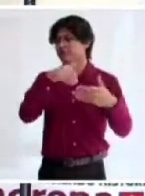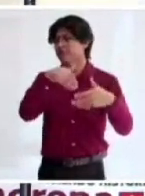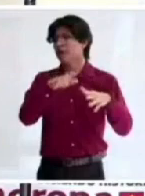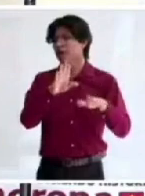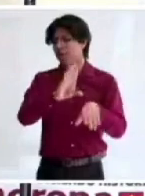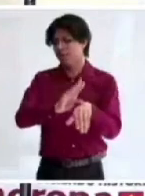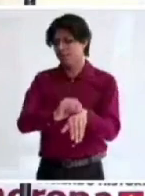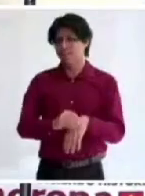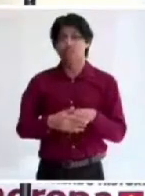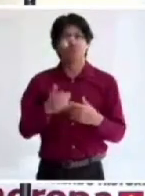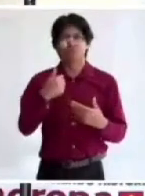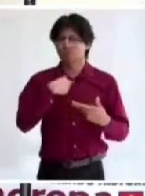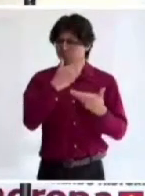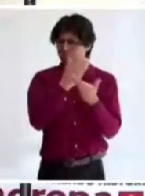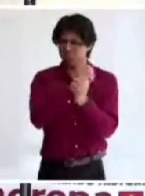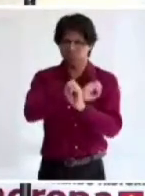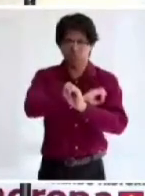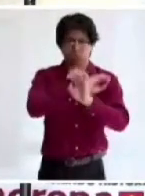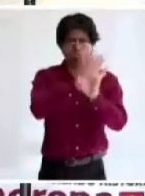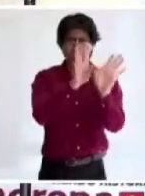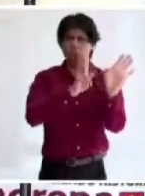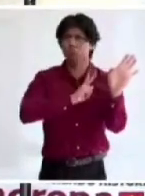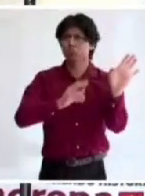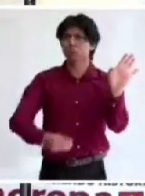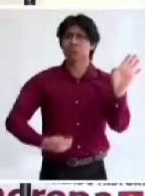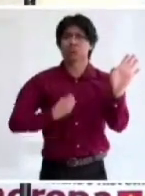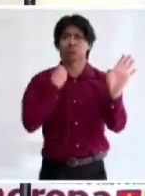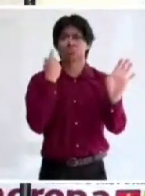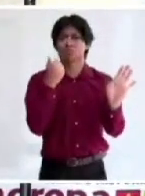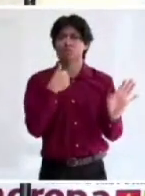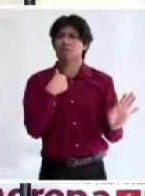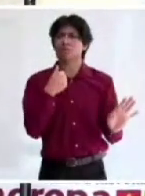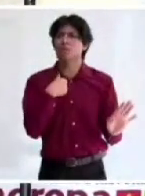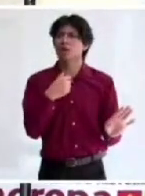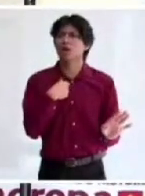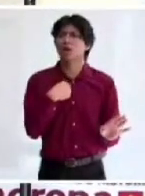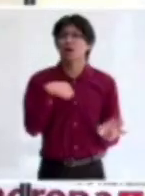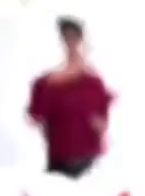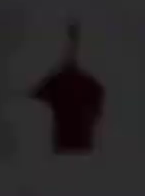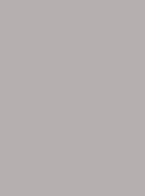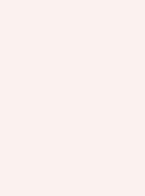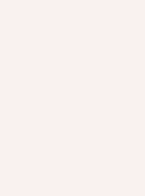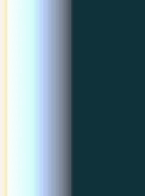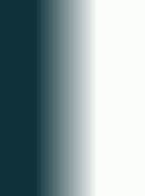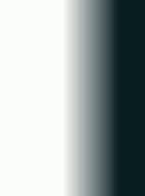transparencia la he tenido toda mi vida y no tengo nada de que de que avergonzarme